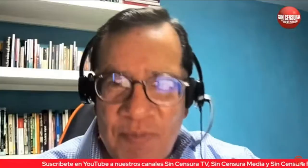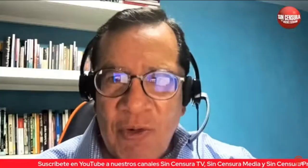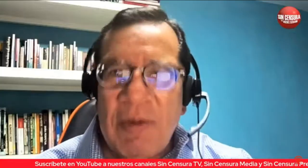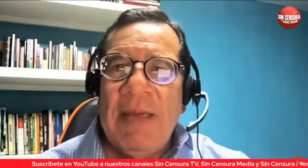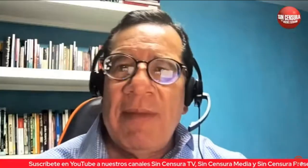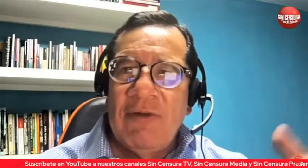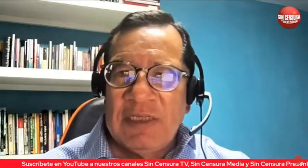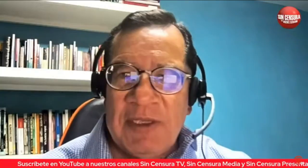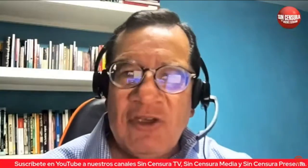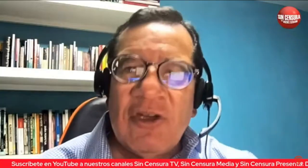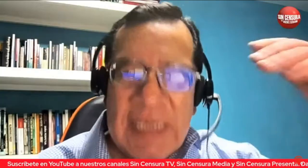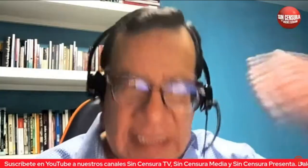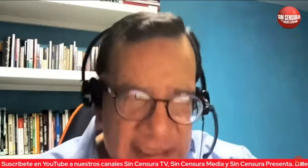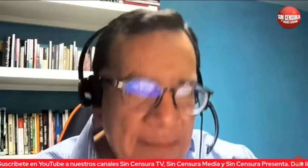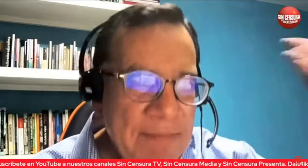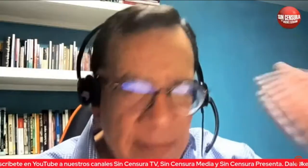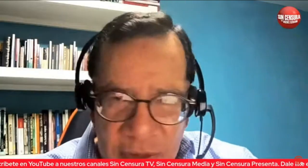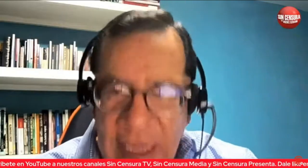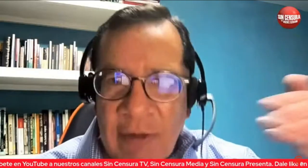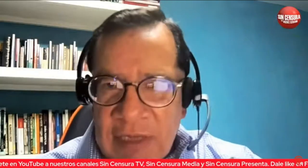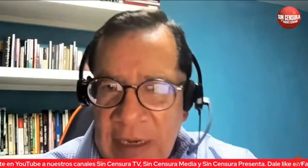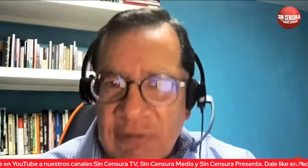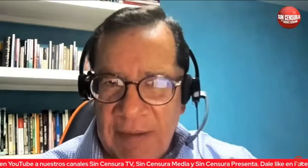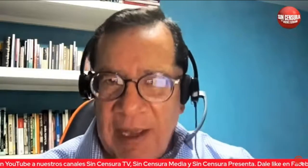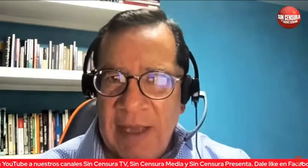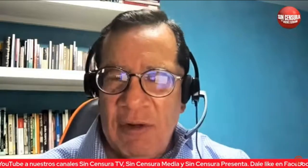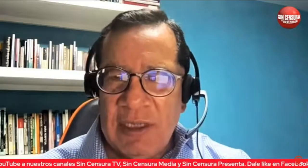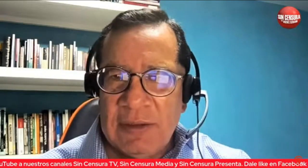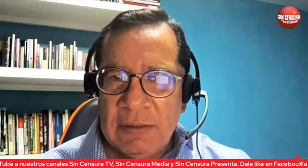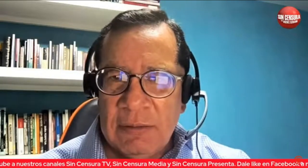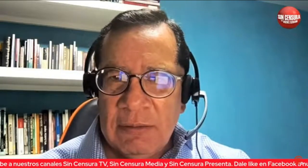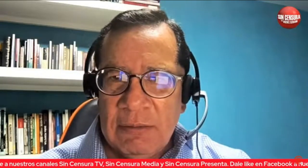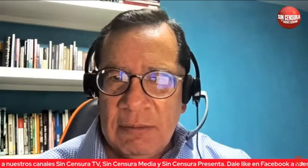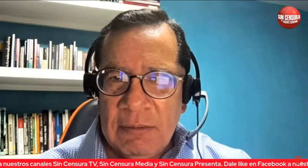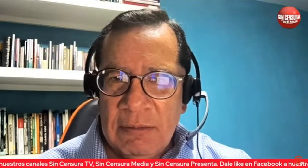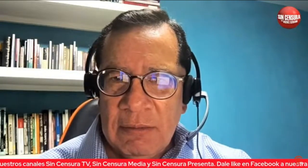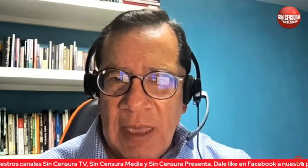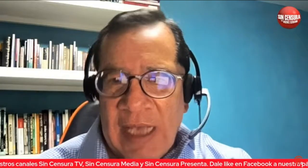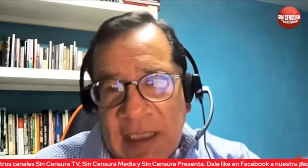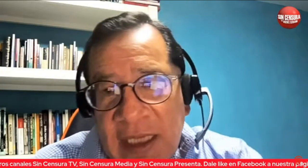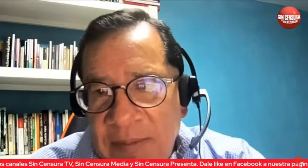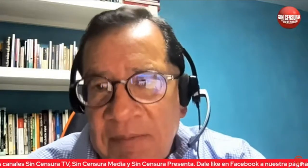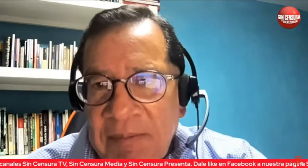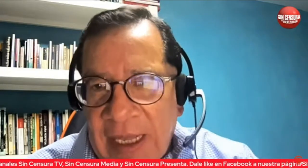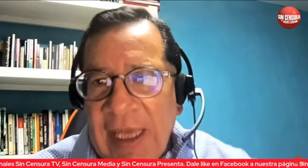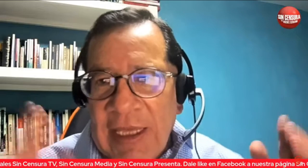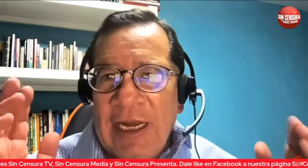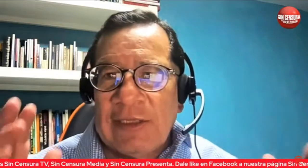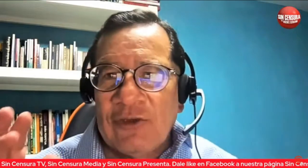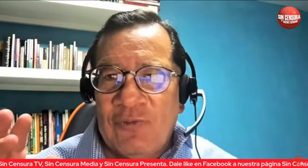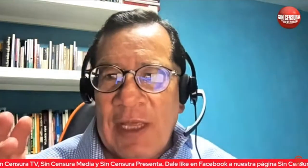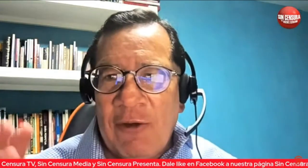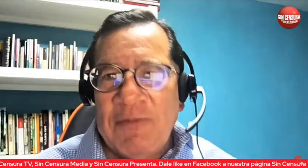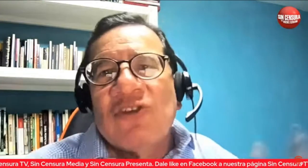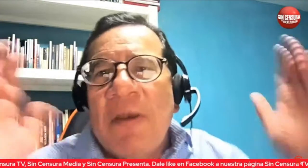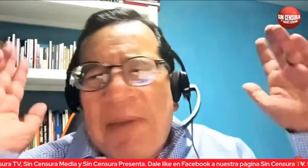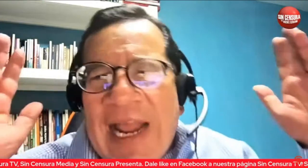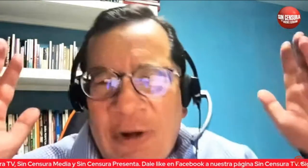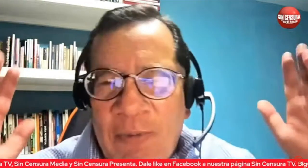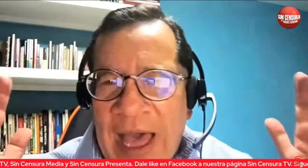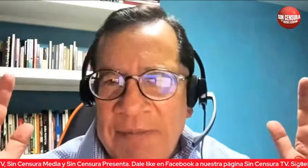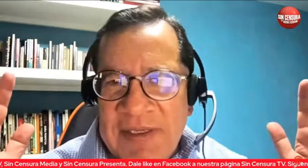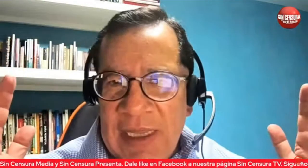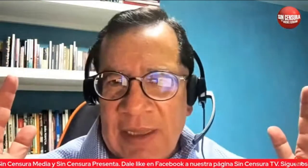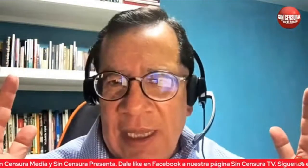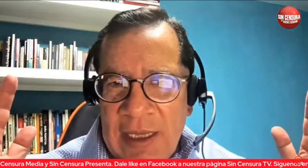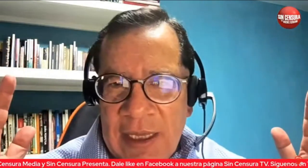hay algún problema con las pensiones, siempre votan contra los trabajadores. Así que, ¿para qué quieren esos fideicomisos?